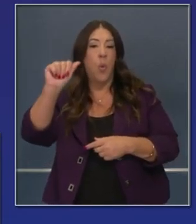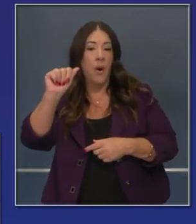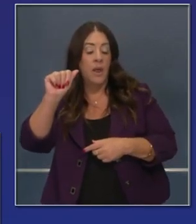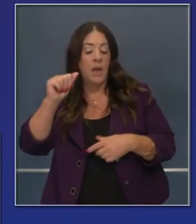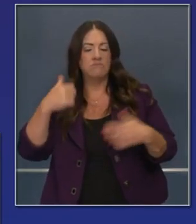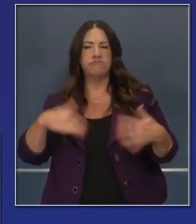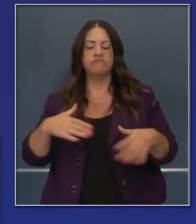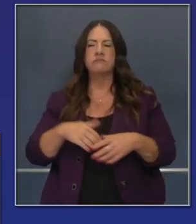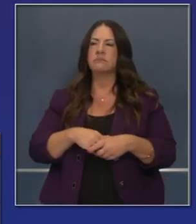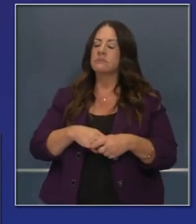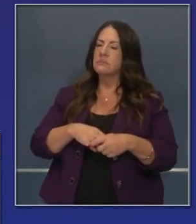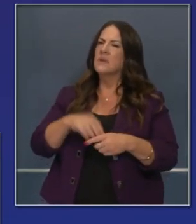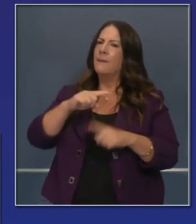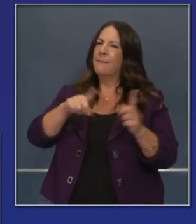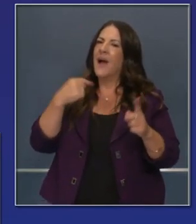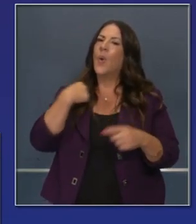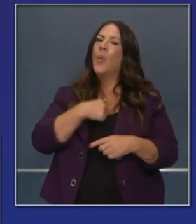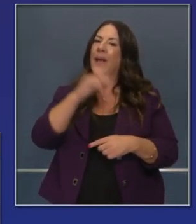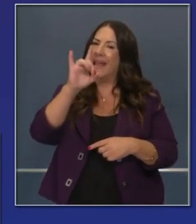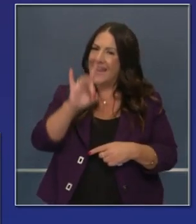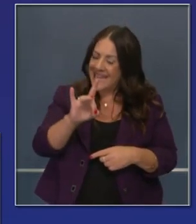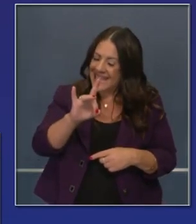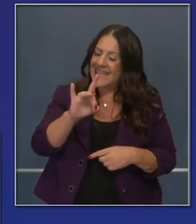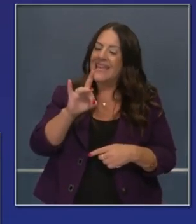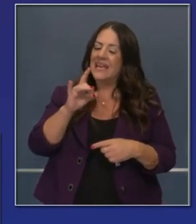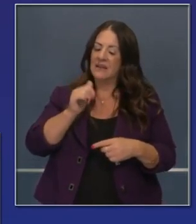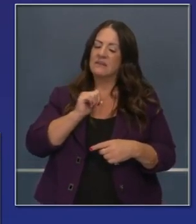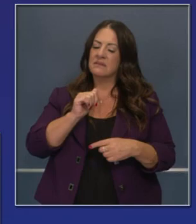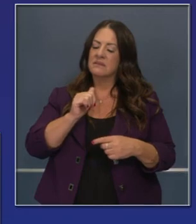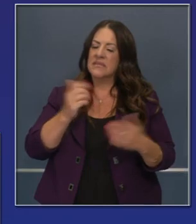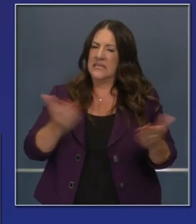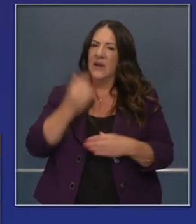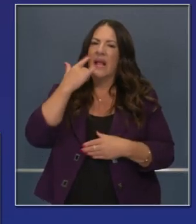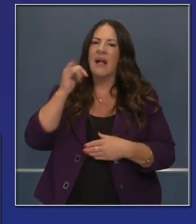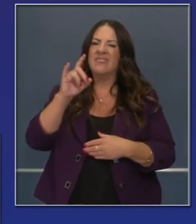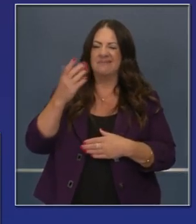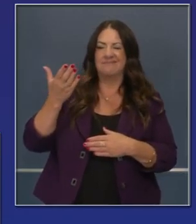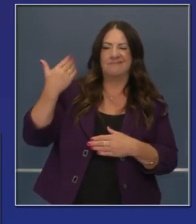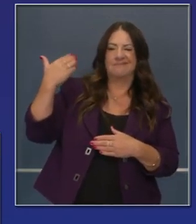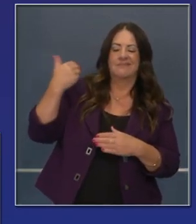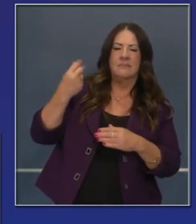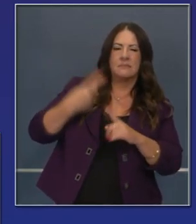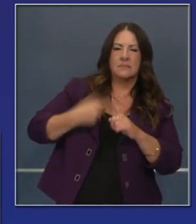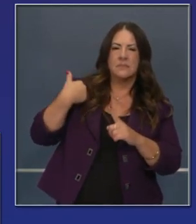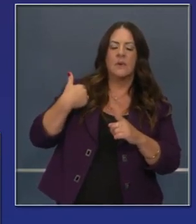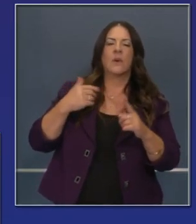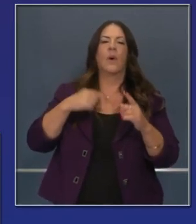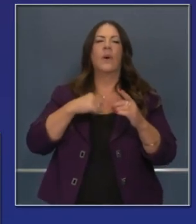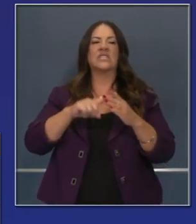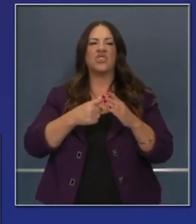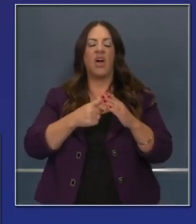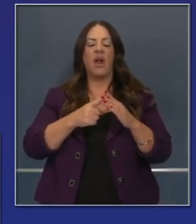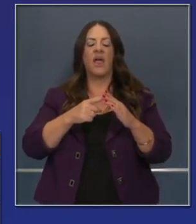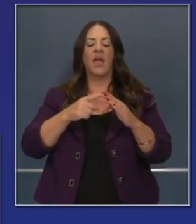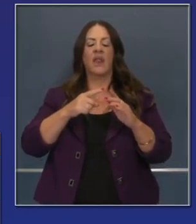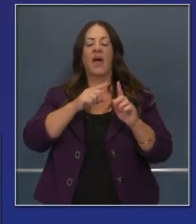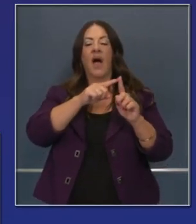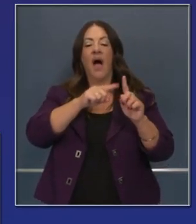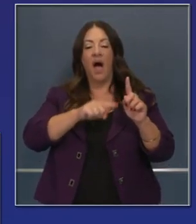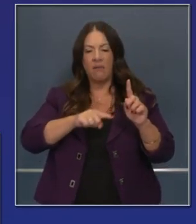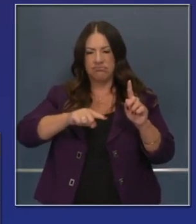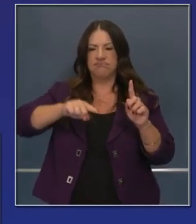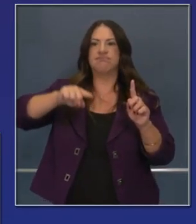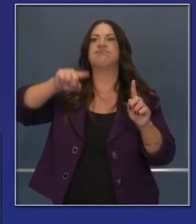casos, como Florida. Pero si experimentamos ese aumento, pudimos jalarlo hacia abajo otra vez a menos de